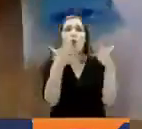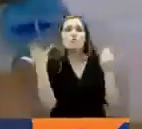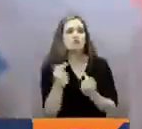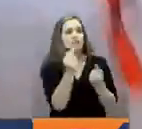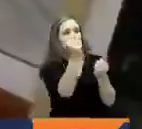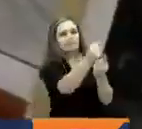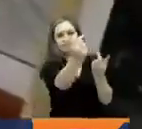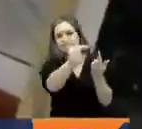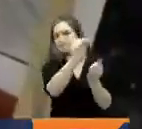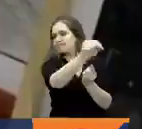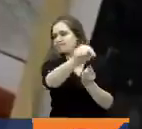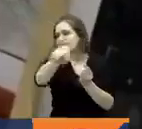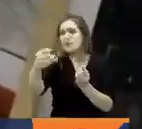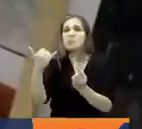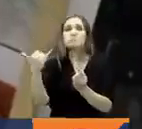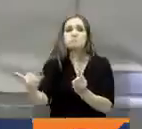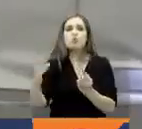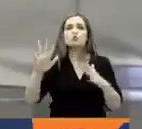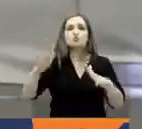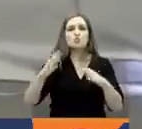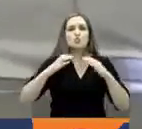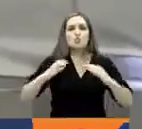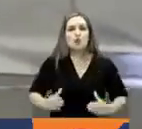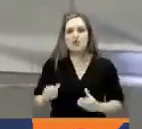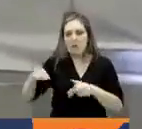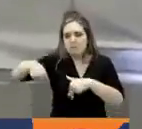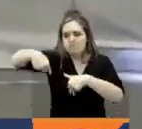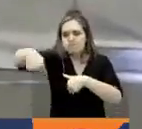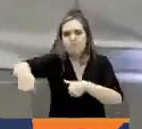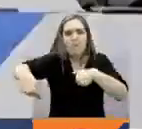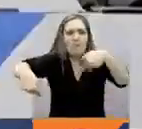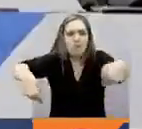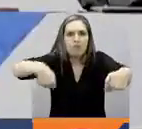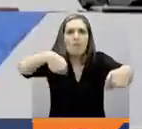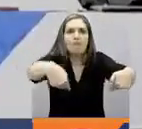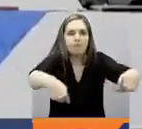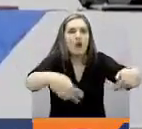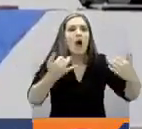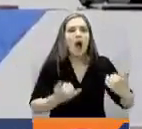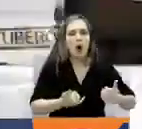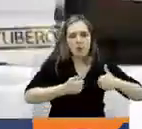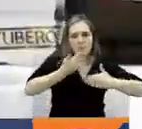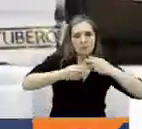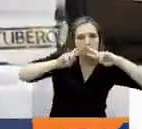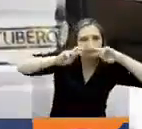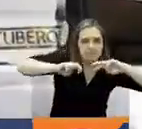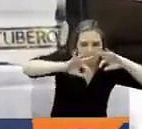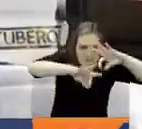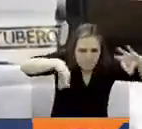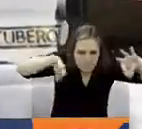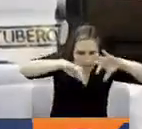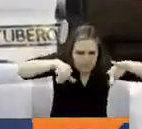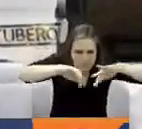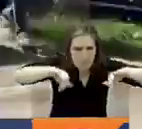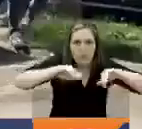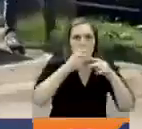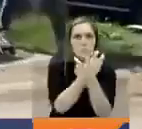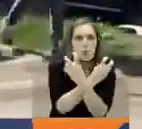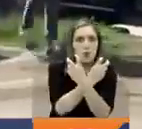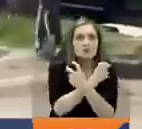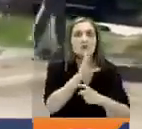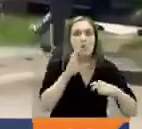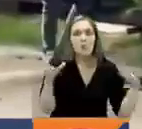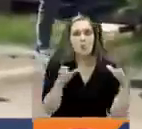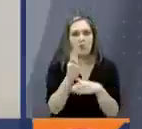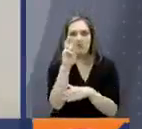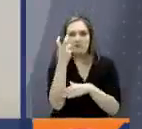que se habrían enterrado cuerpos de víctimas de este delito las diligencias de inhumación y exhumación se realizarán por investigadores de